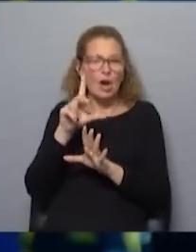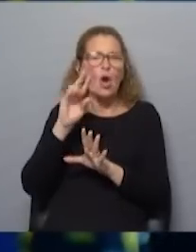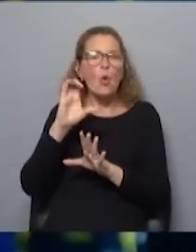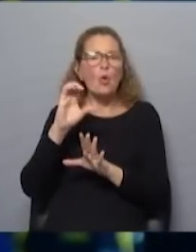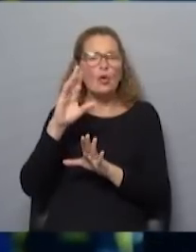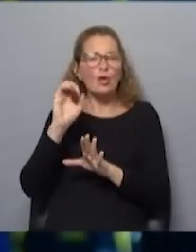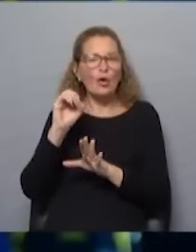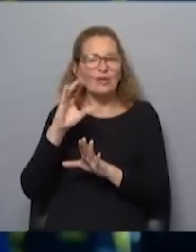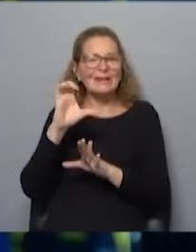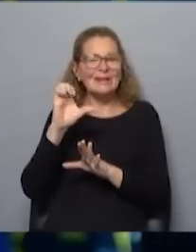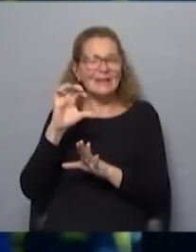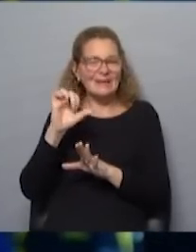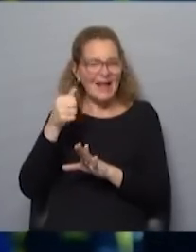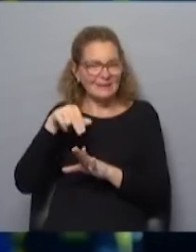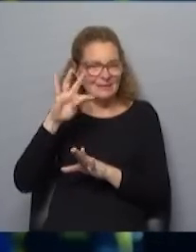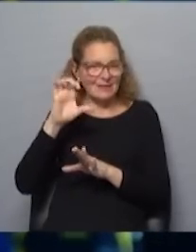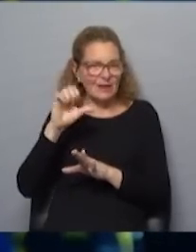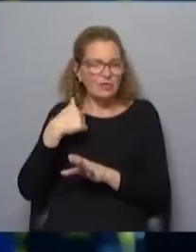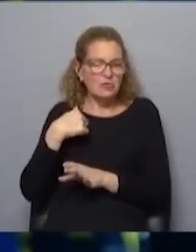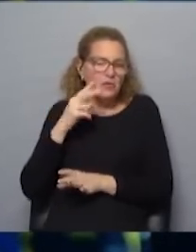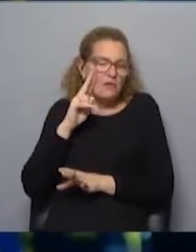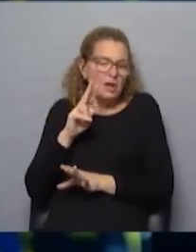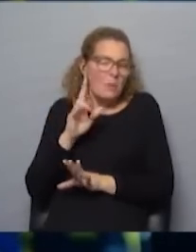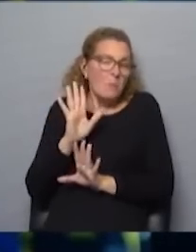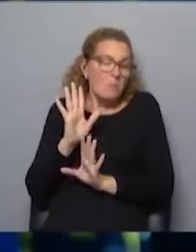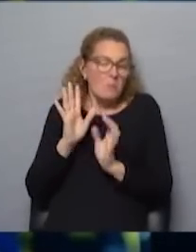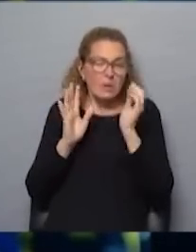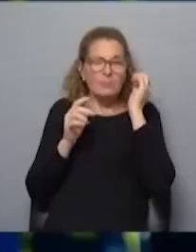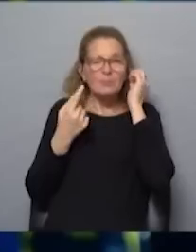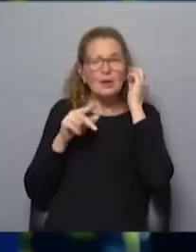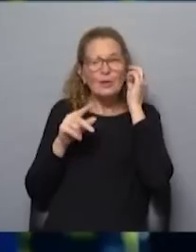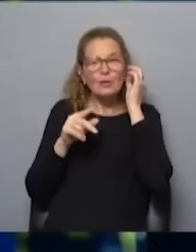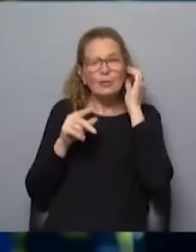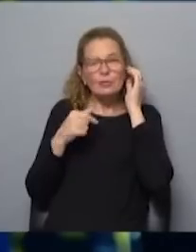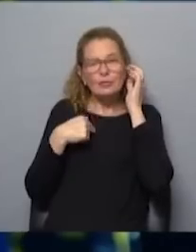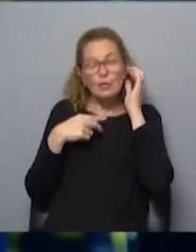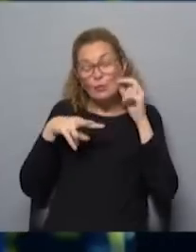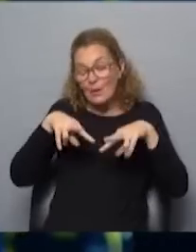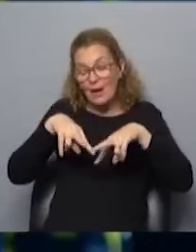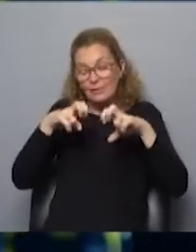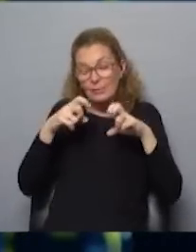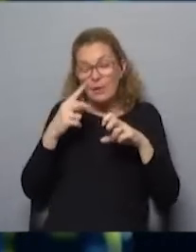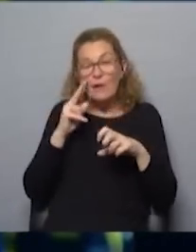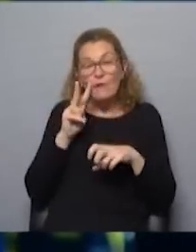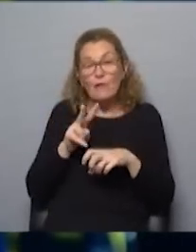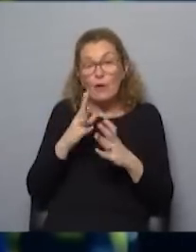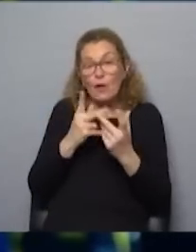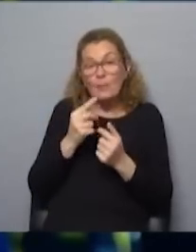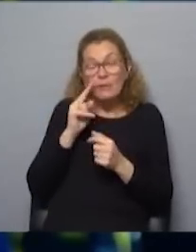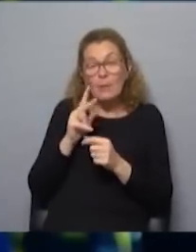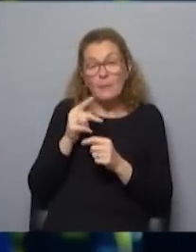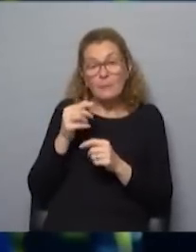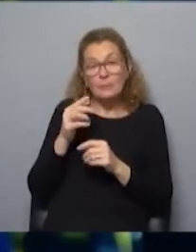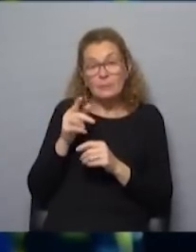y yo no lo veo concreto pero no yo no lo he examinado desde ese punto de vista el tema prefiero